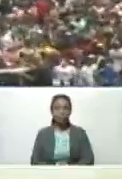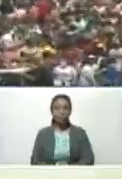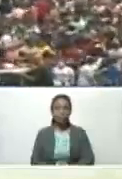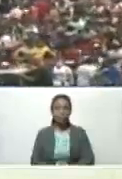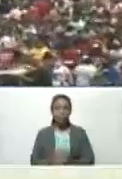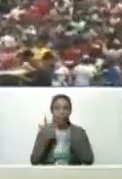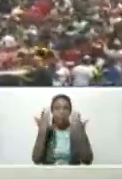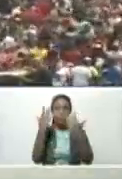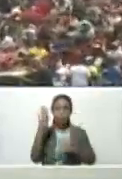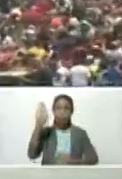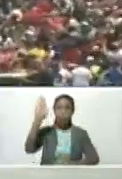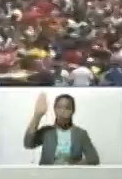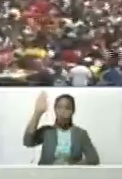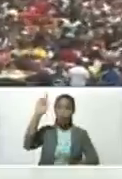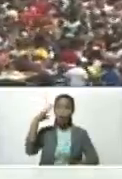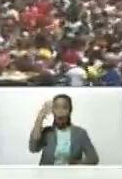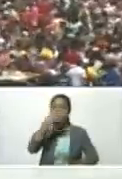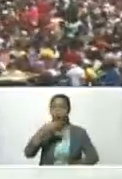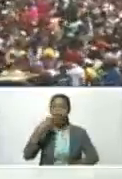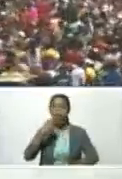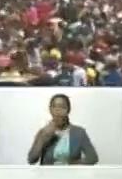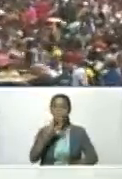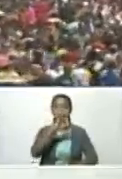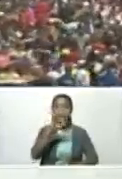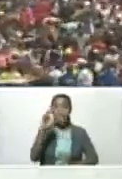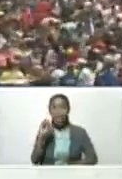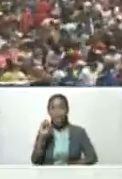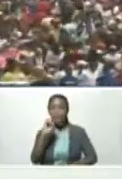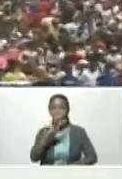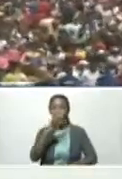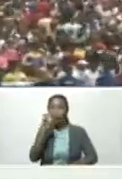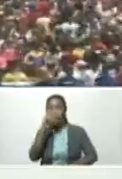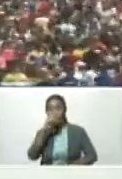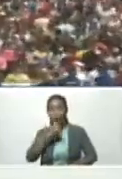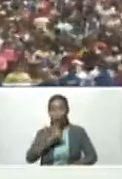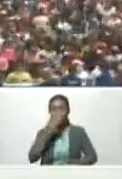Levanten la mano a los jóvenes de 30 a 40 años.